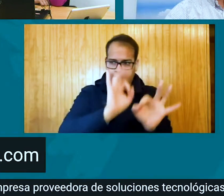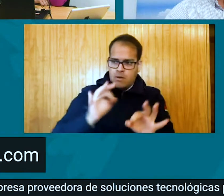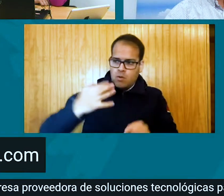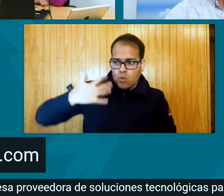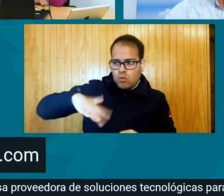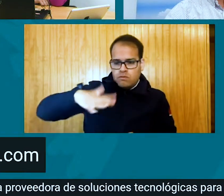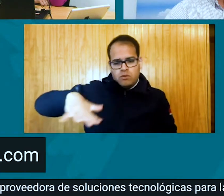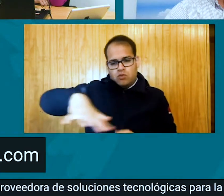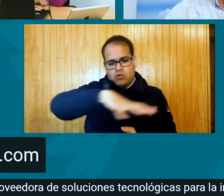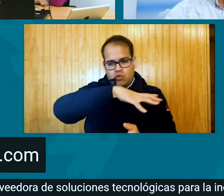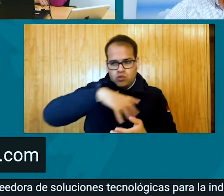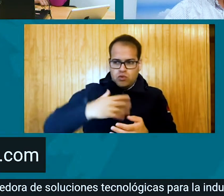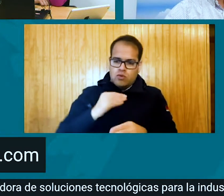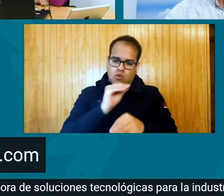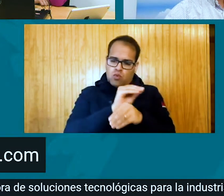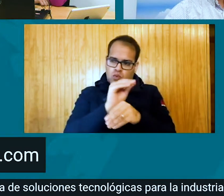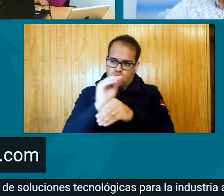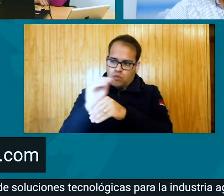para el sector agroalimentario.